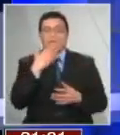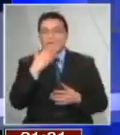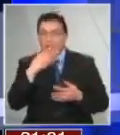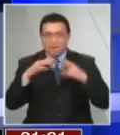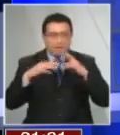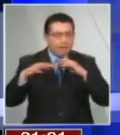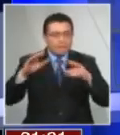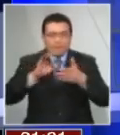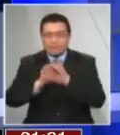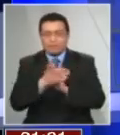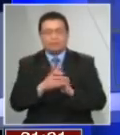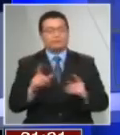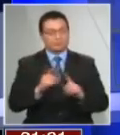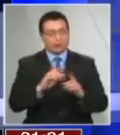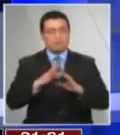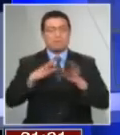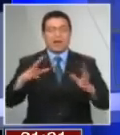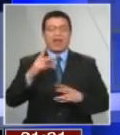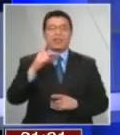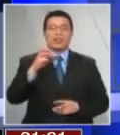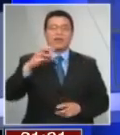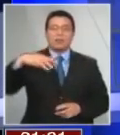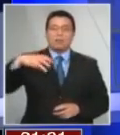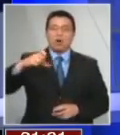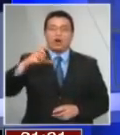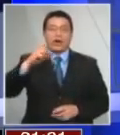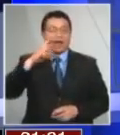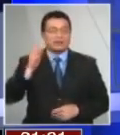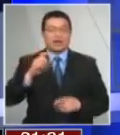salón, y con más democracia, no con